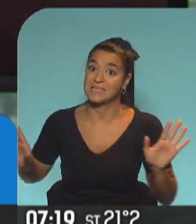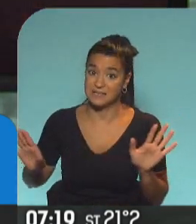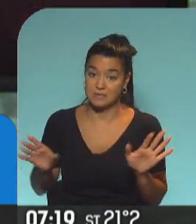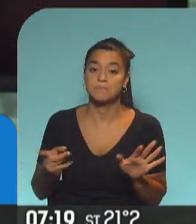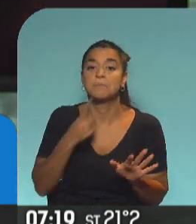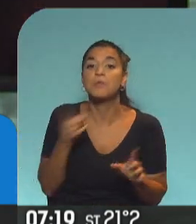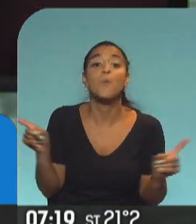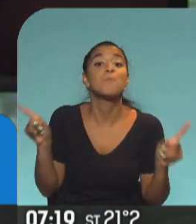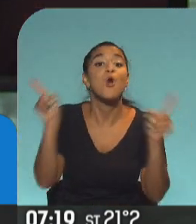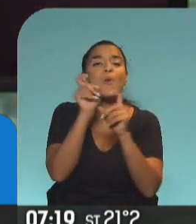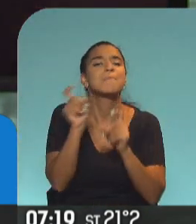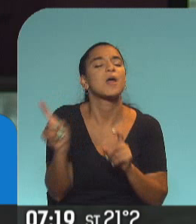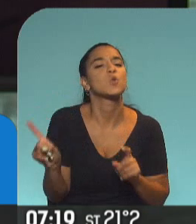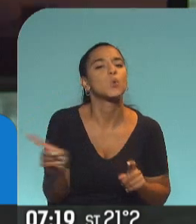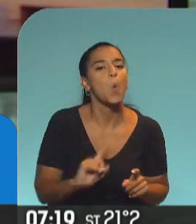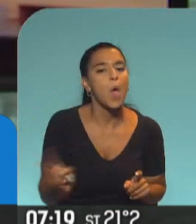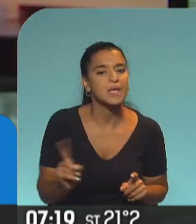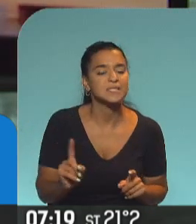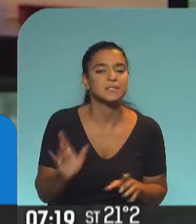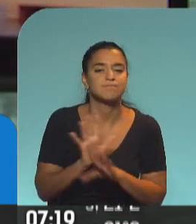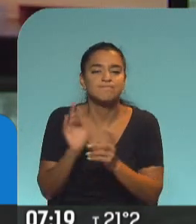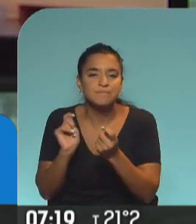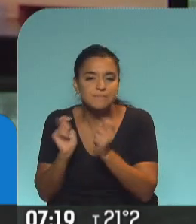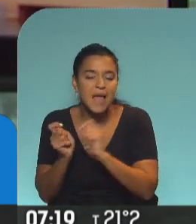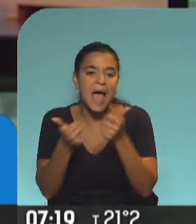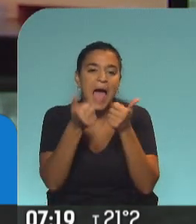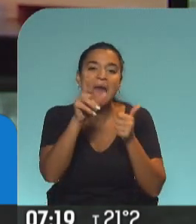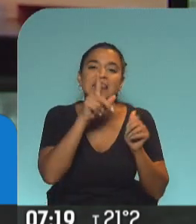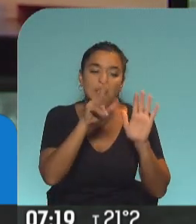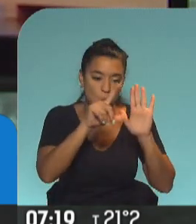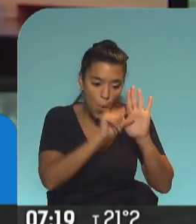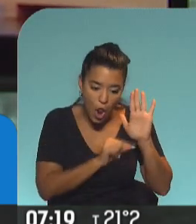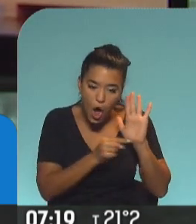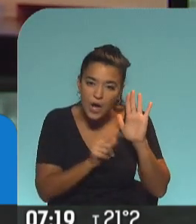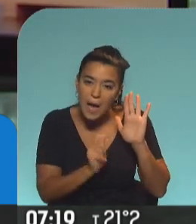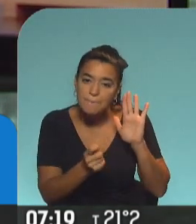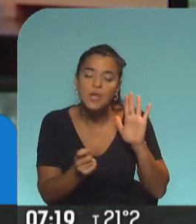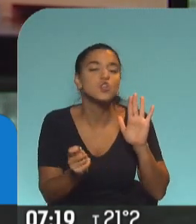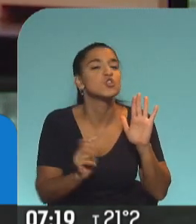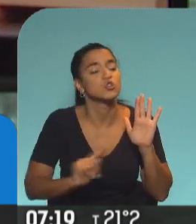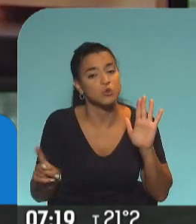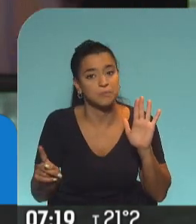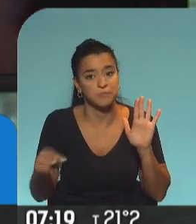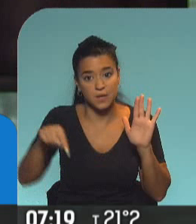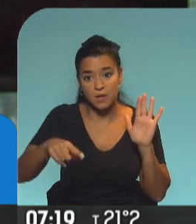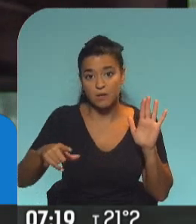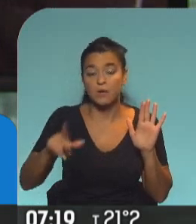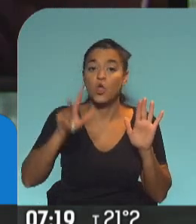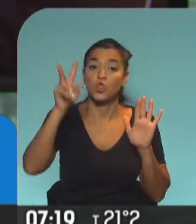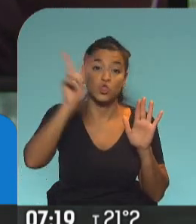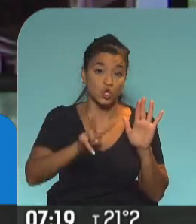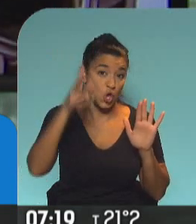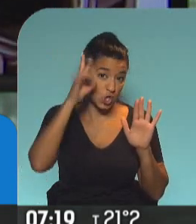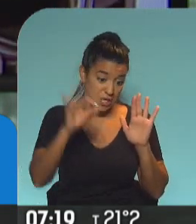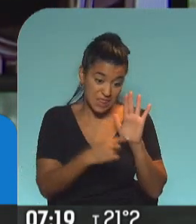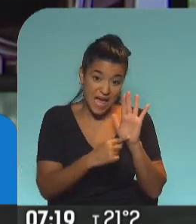el problema no sea reformar un artículo del Código Procesal Civil y Comercial, el famoso artículo 280,